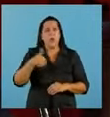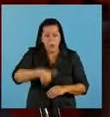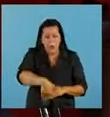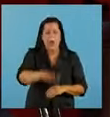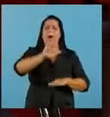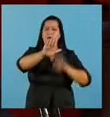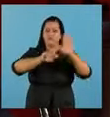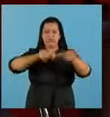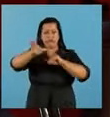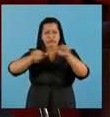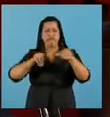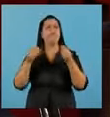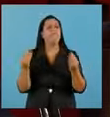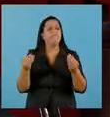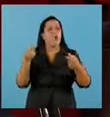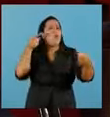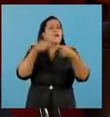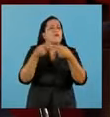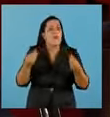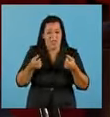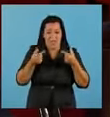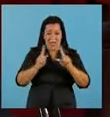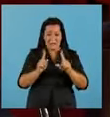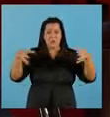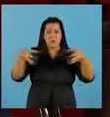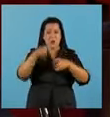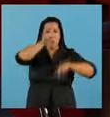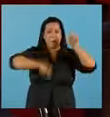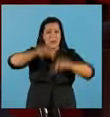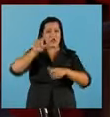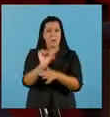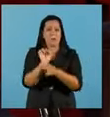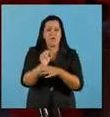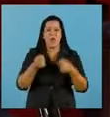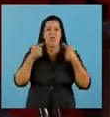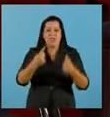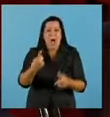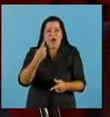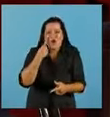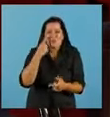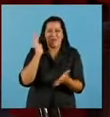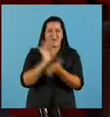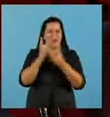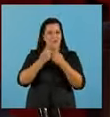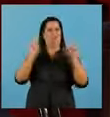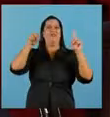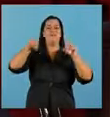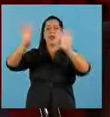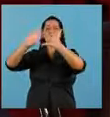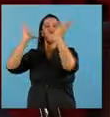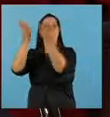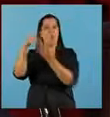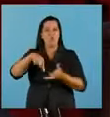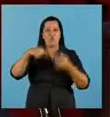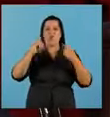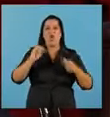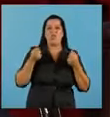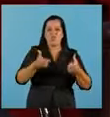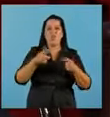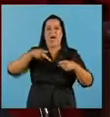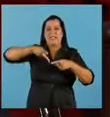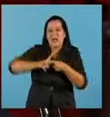convocar en el espíritu de dotar a ese cuerpo profesional de un conocimiento de vanguardia a nivel mundial con las mejores